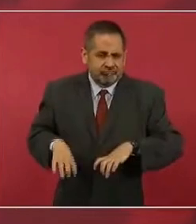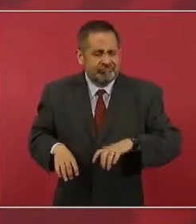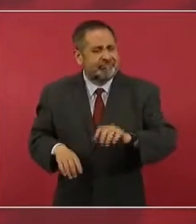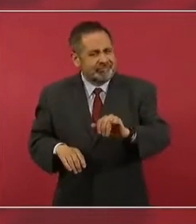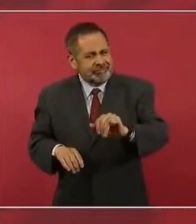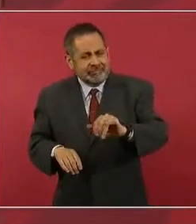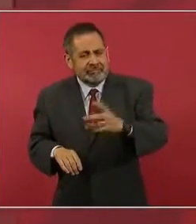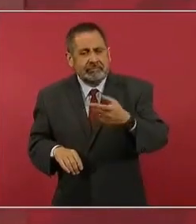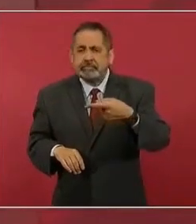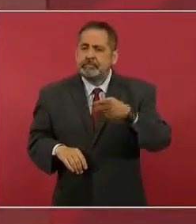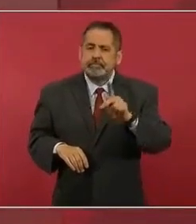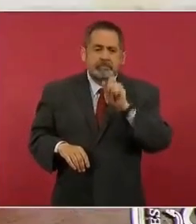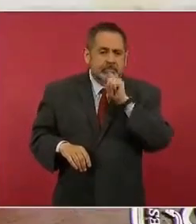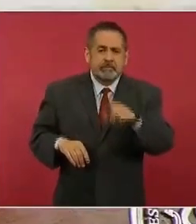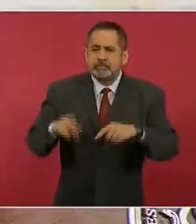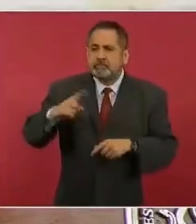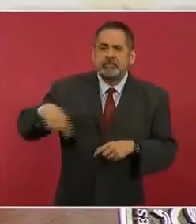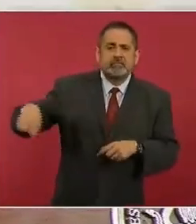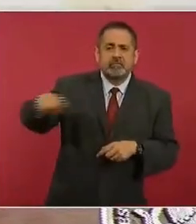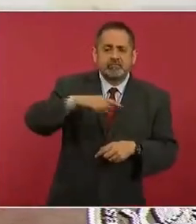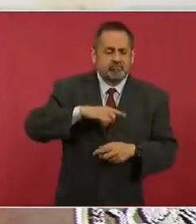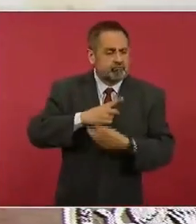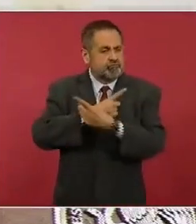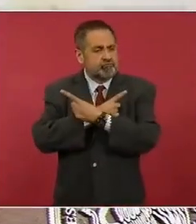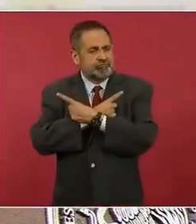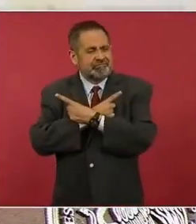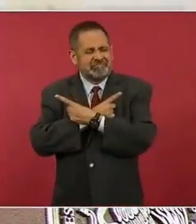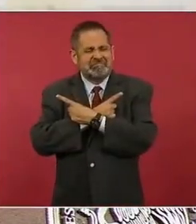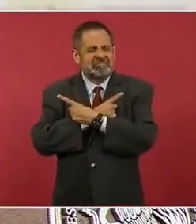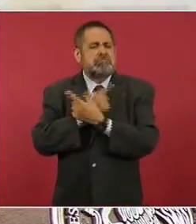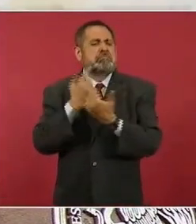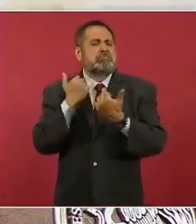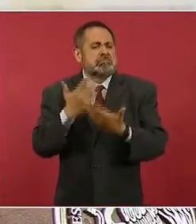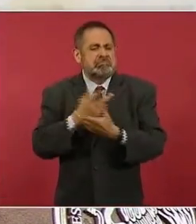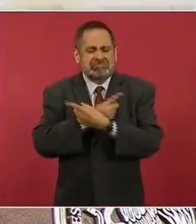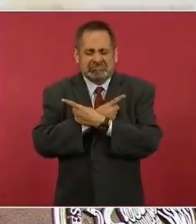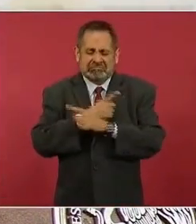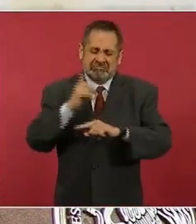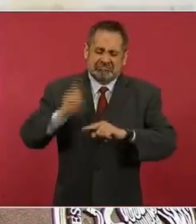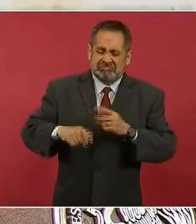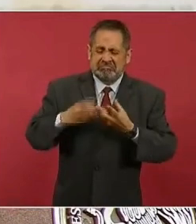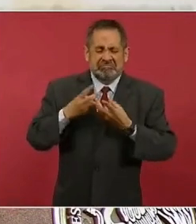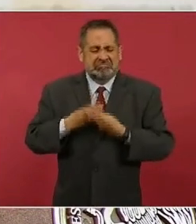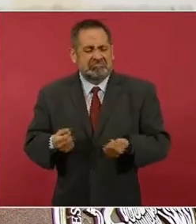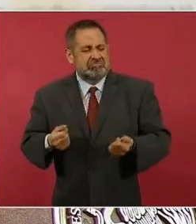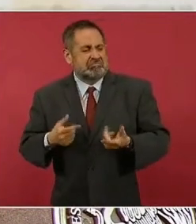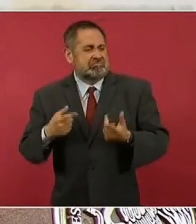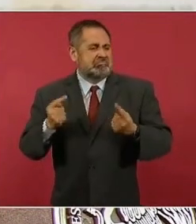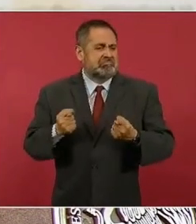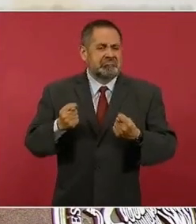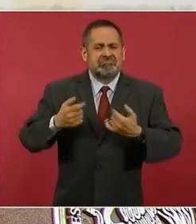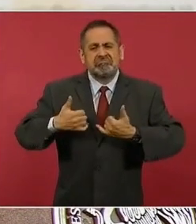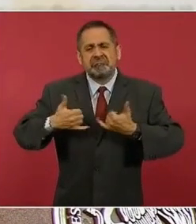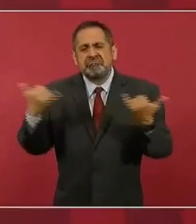sino pérdida de valores culturales, morales, espirituales.